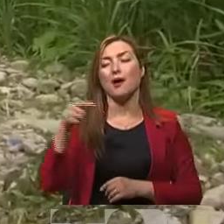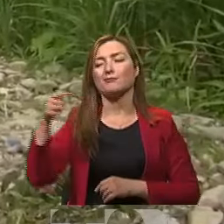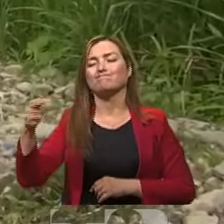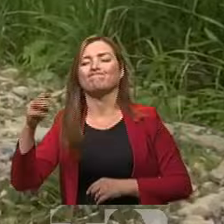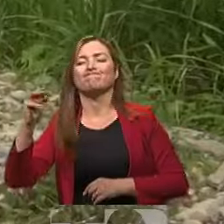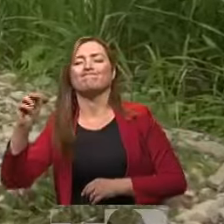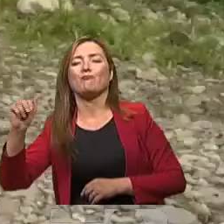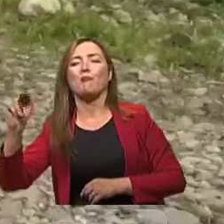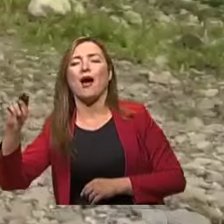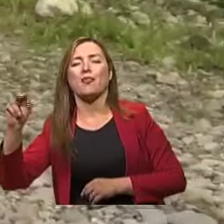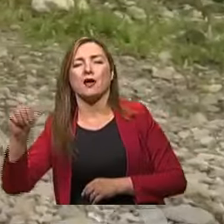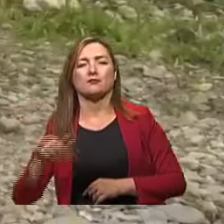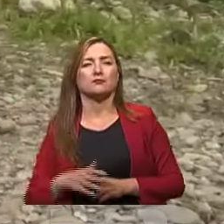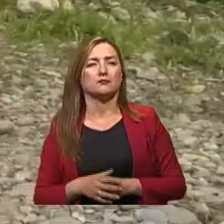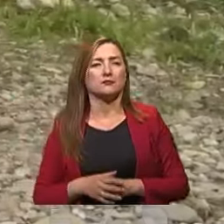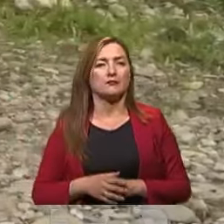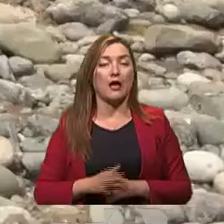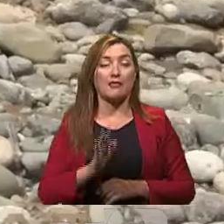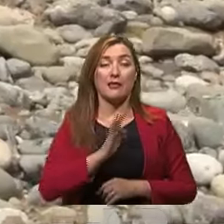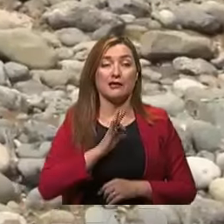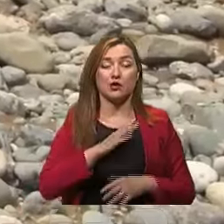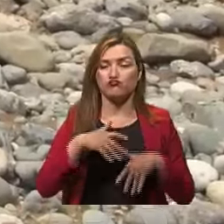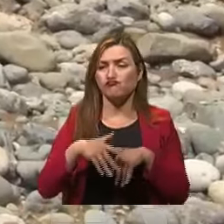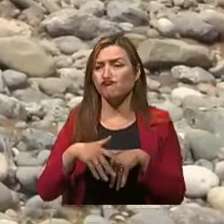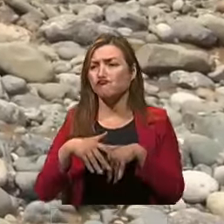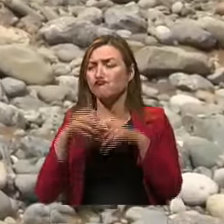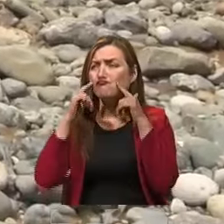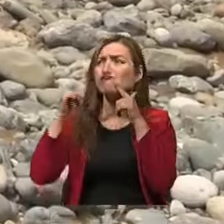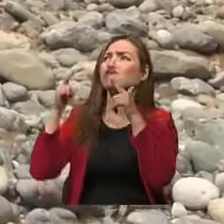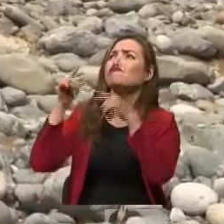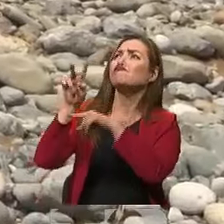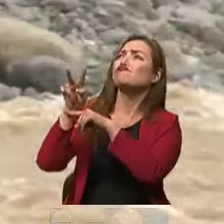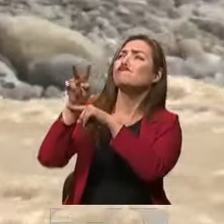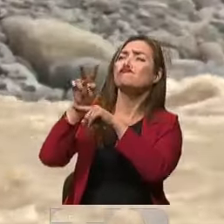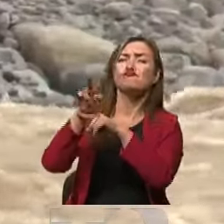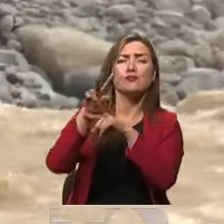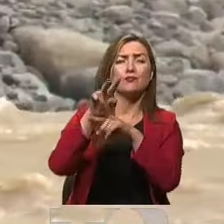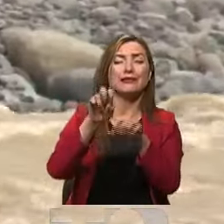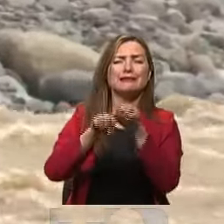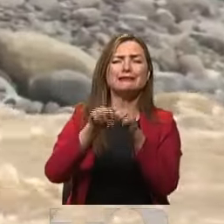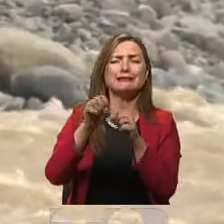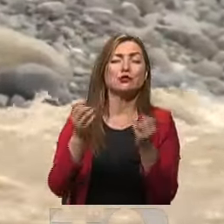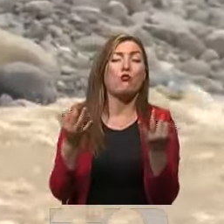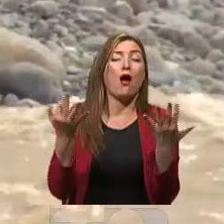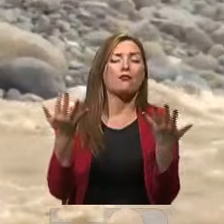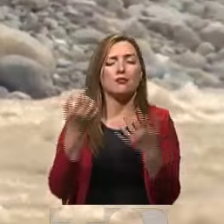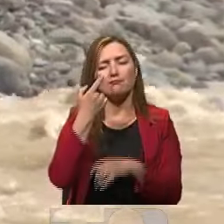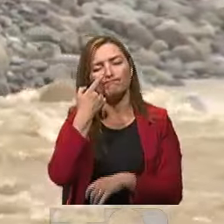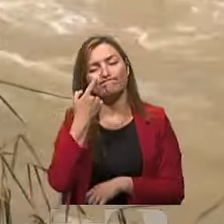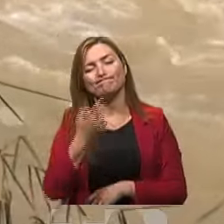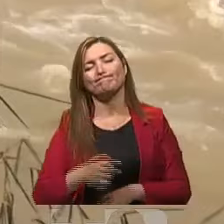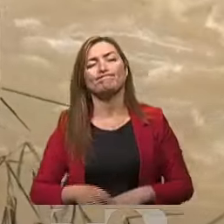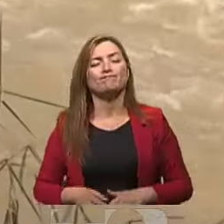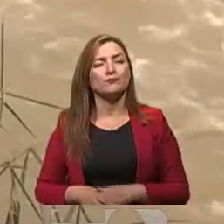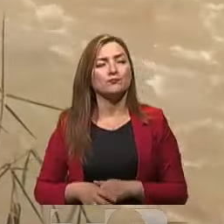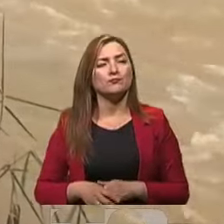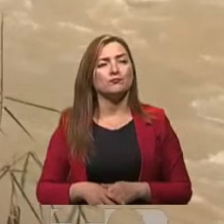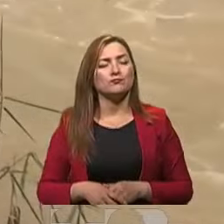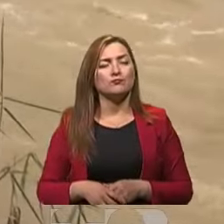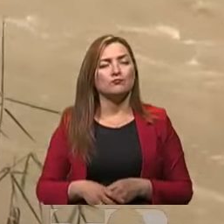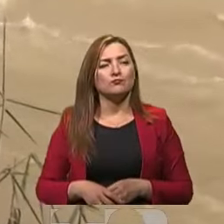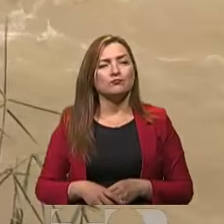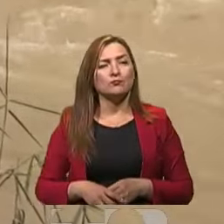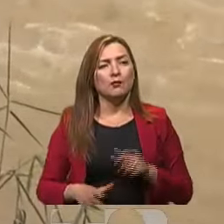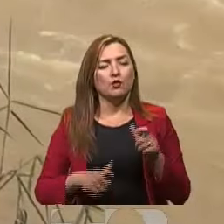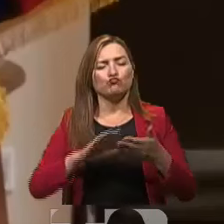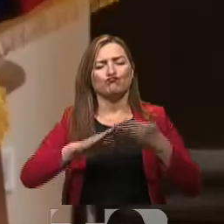autoridades recorrieron el subtrópico de Cotopaxi. Esto les permite conocer de cerca las afectaciones que han sufrido los habitantes de